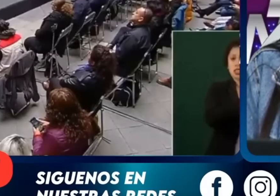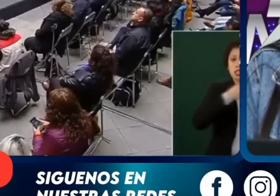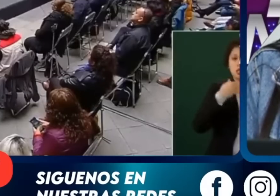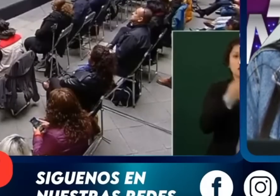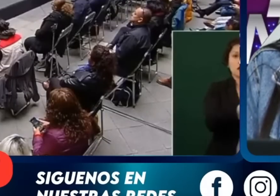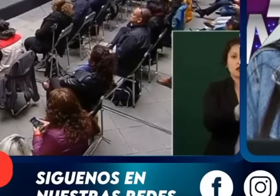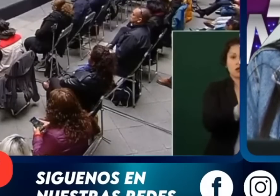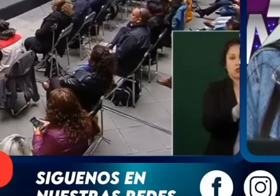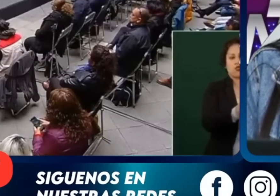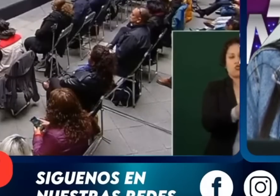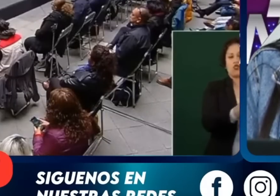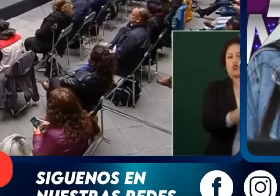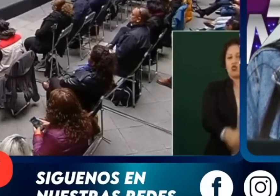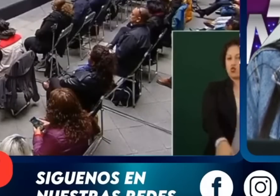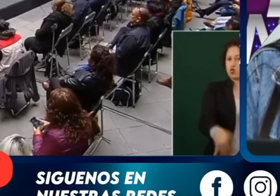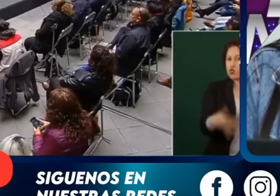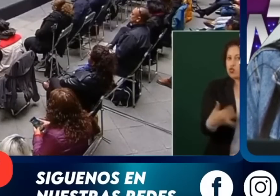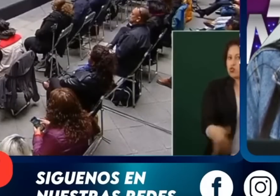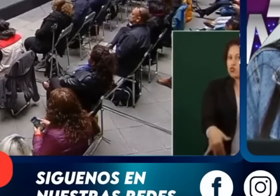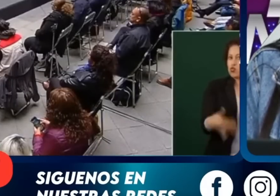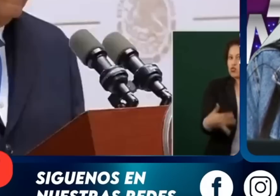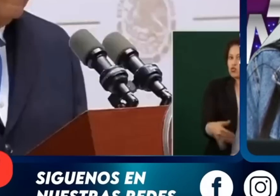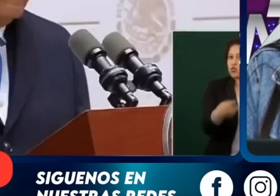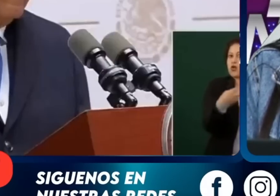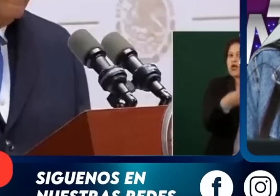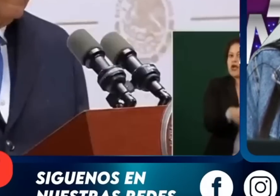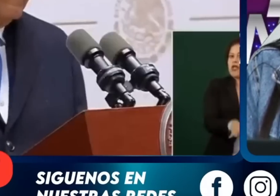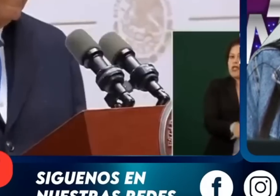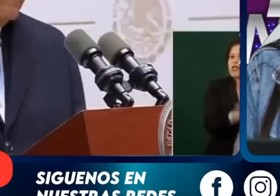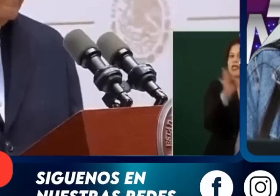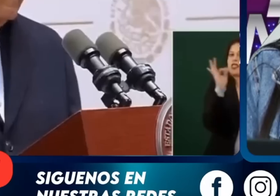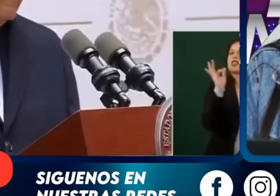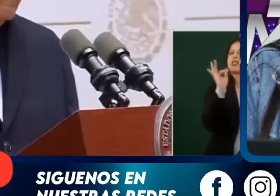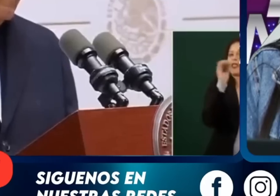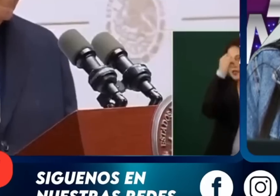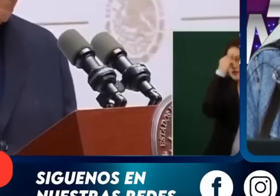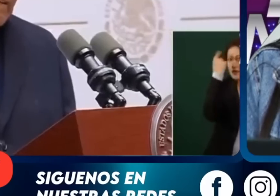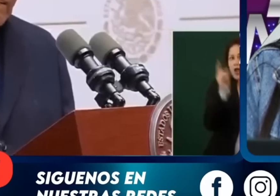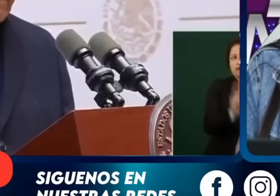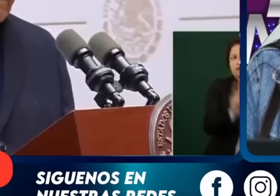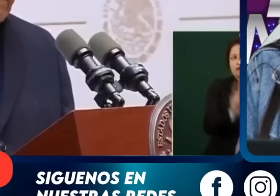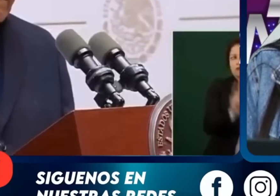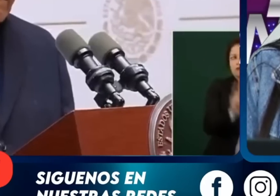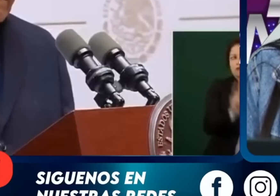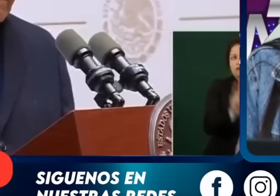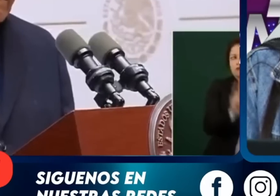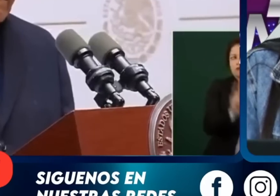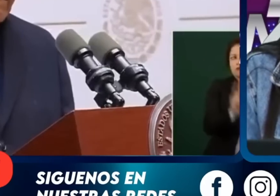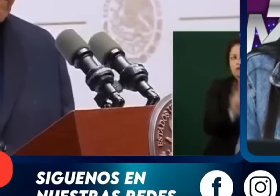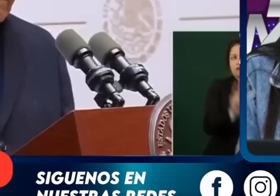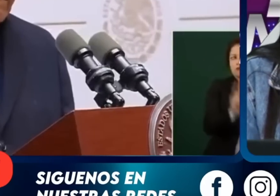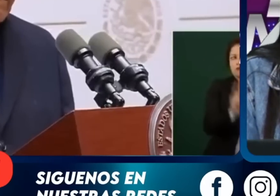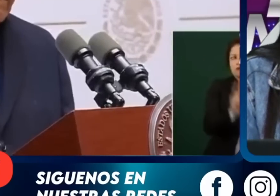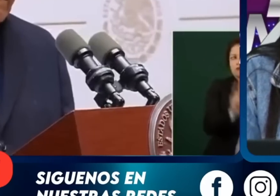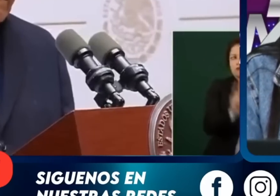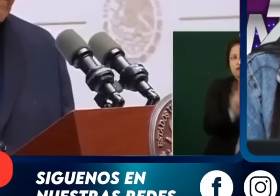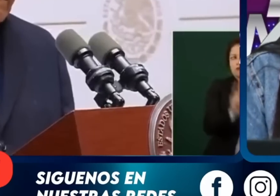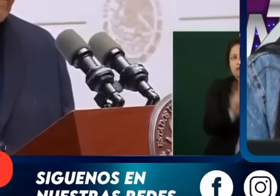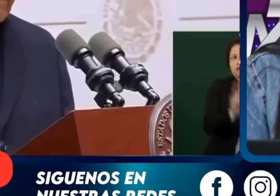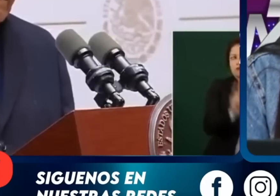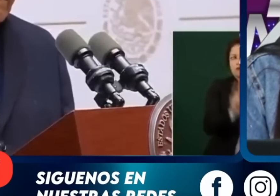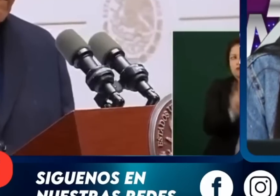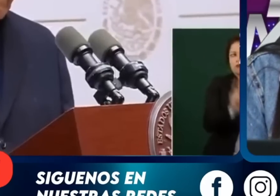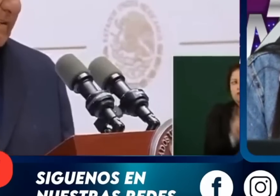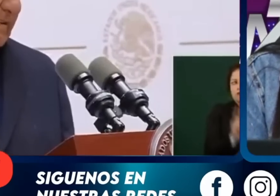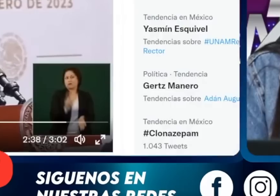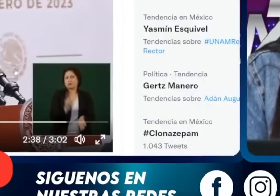para crear una sospecha. Bueno, pues ahí está parte de la declaración